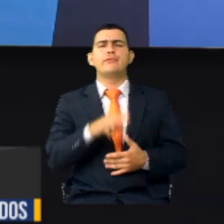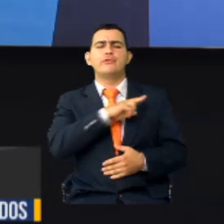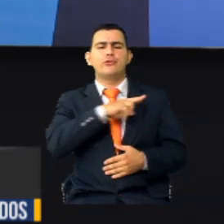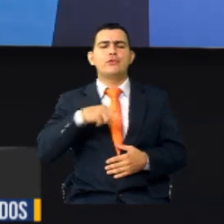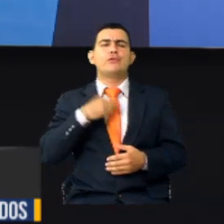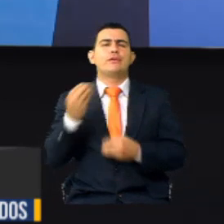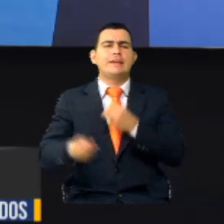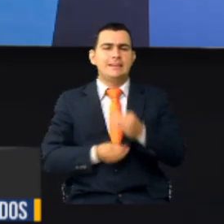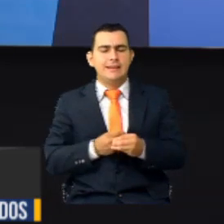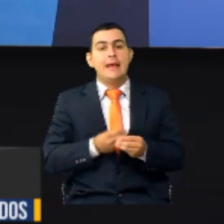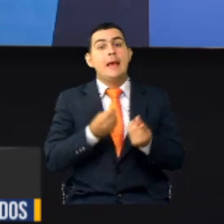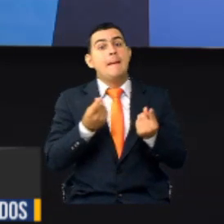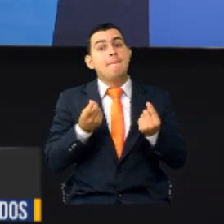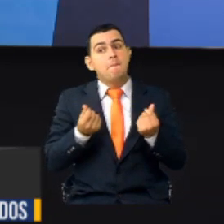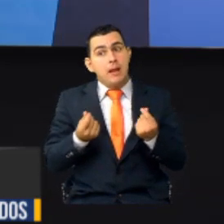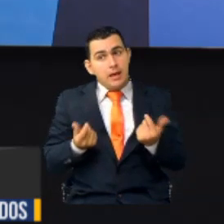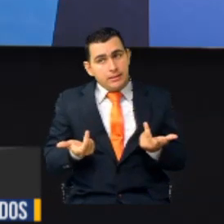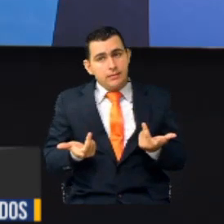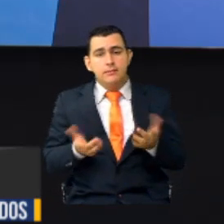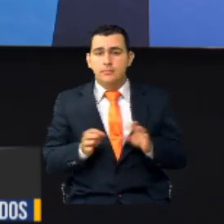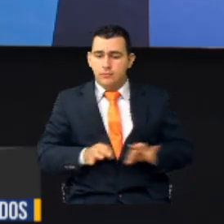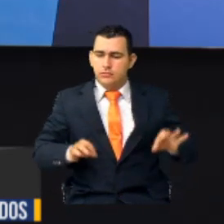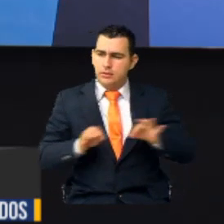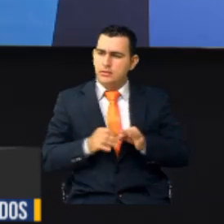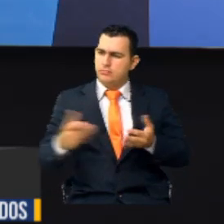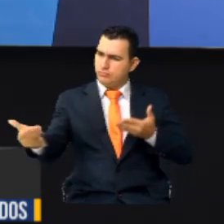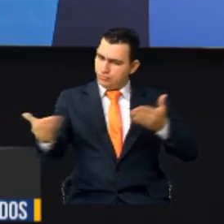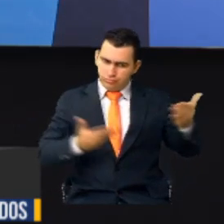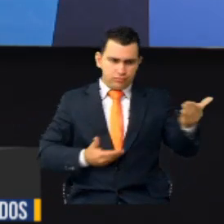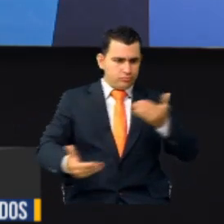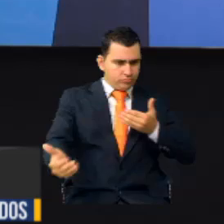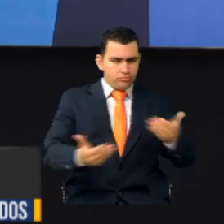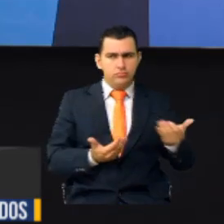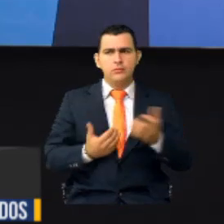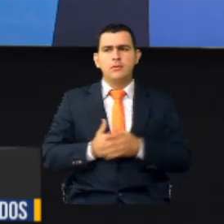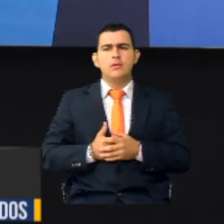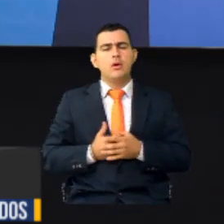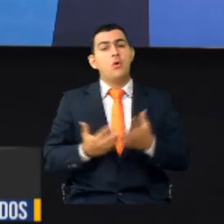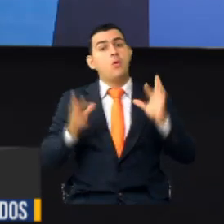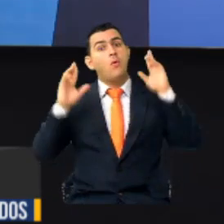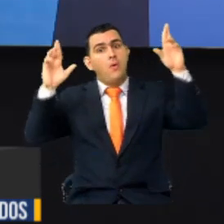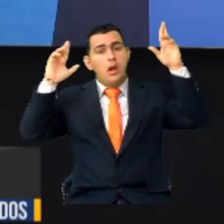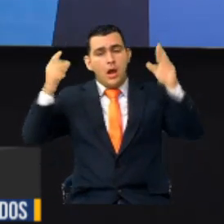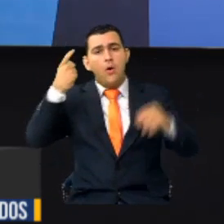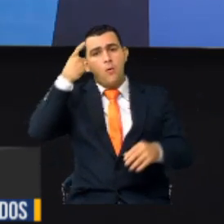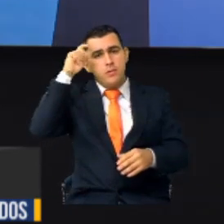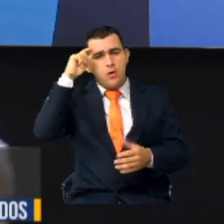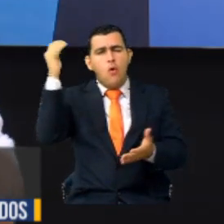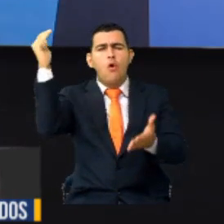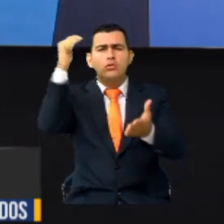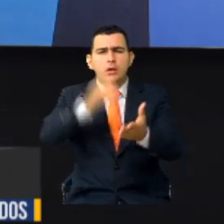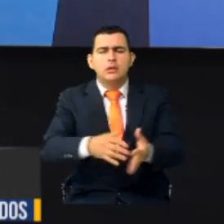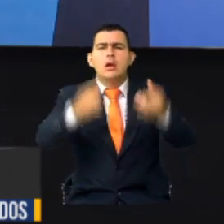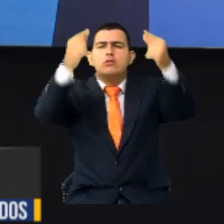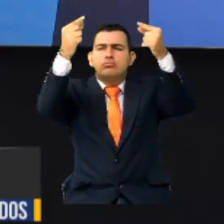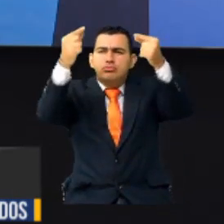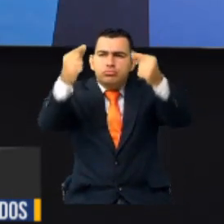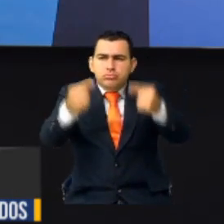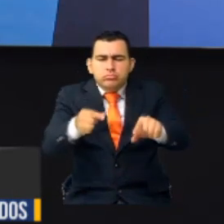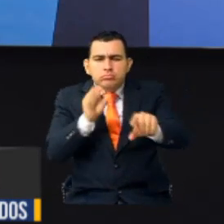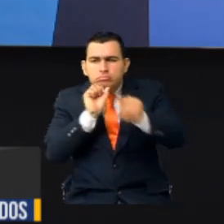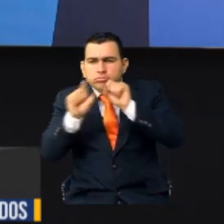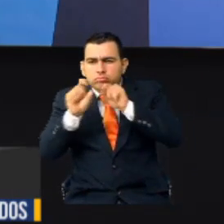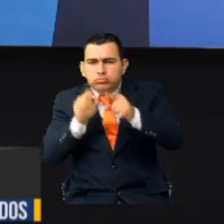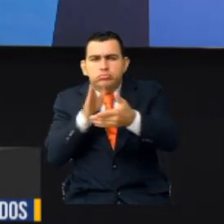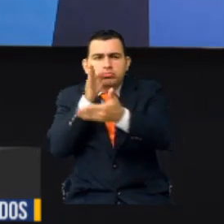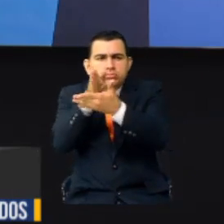dinero en términos de educación. También se espera que el gobierno haga un nuevo censo para que Barranca Bermeja pues represente realmente